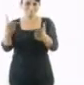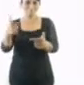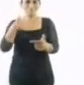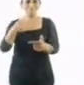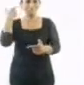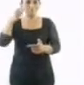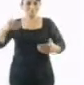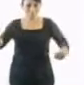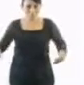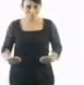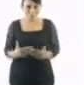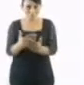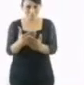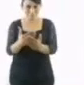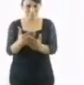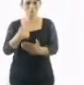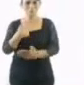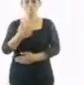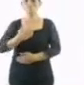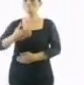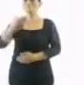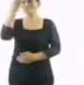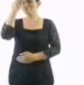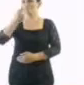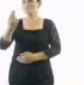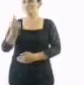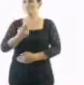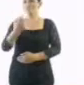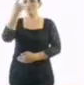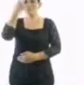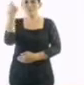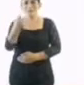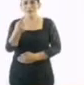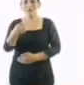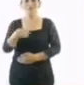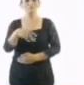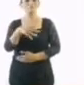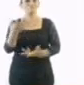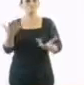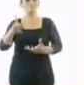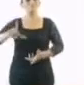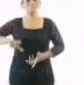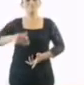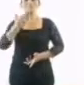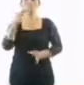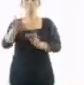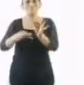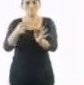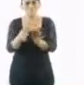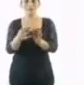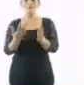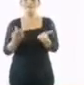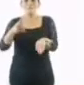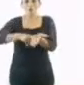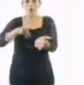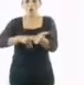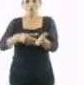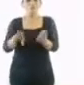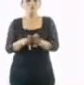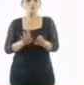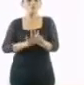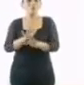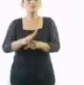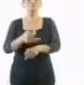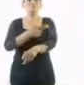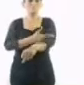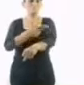futuras generaciones. Nací en Querétaro, tengo los conocimientos necesarios para llevar un buen gobierno dentro de